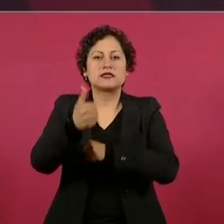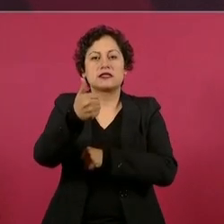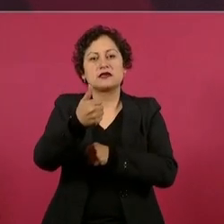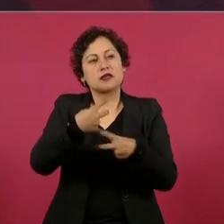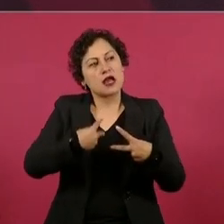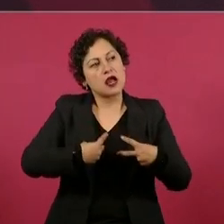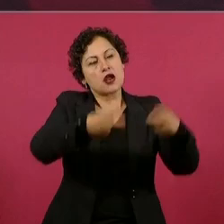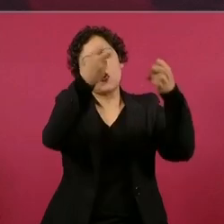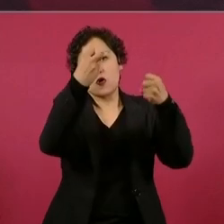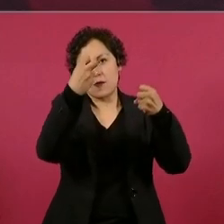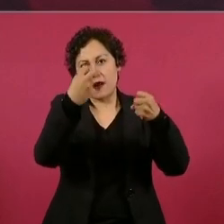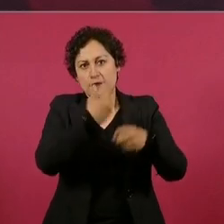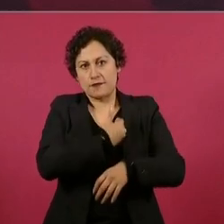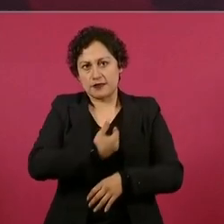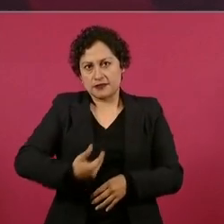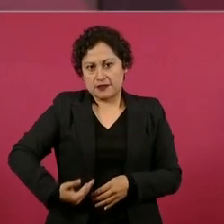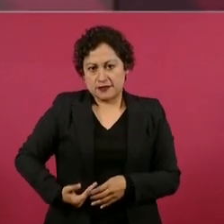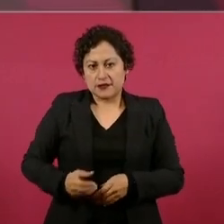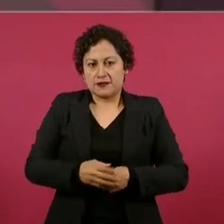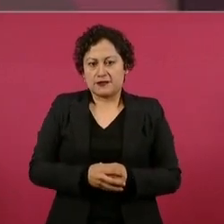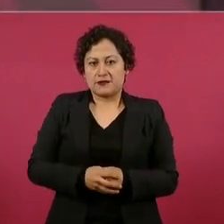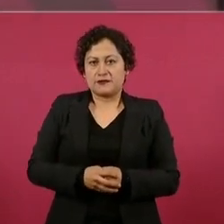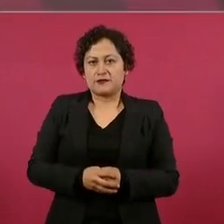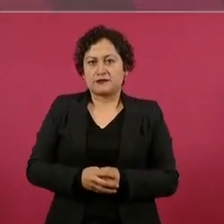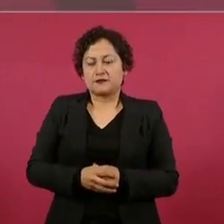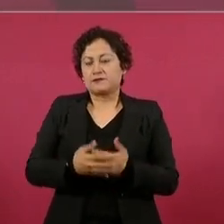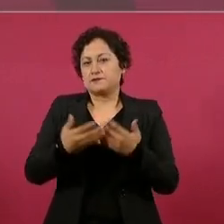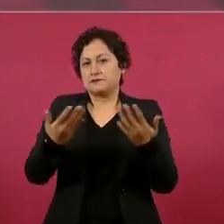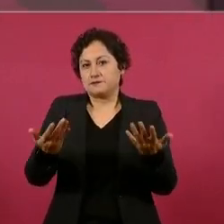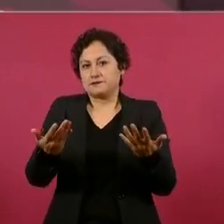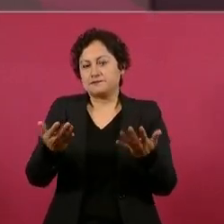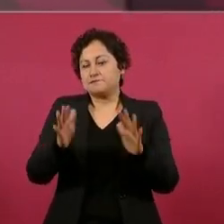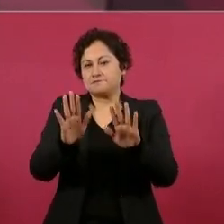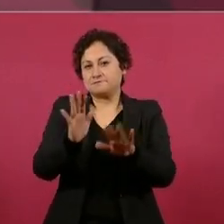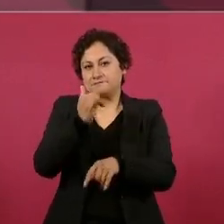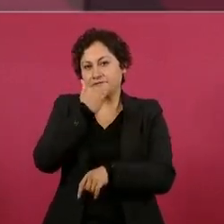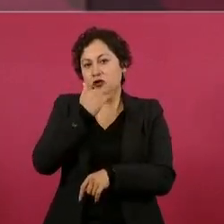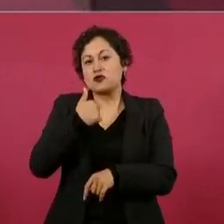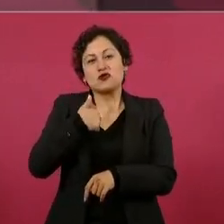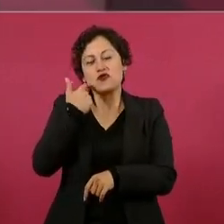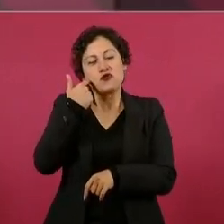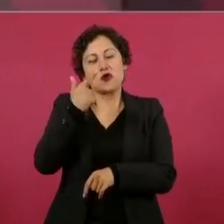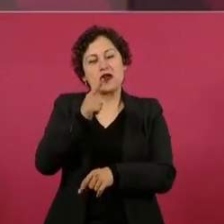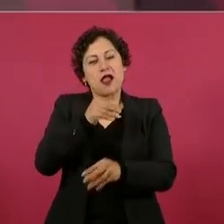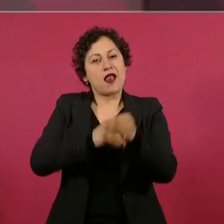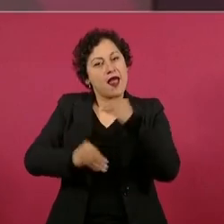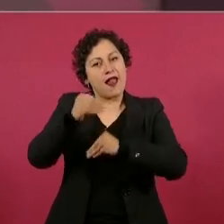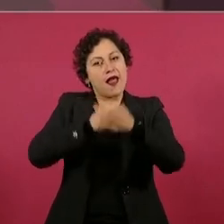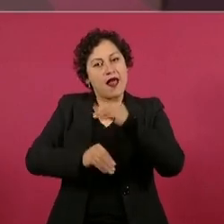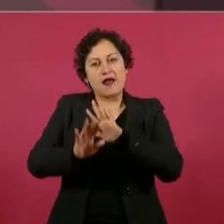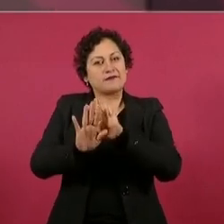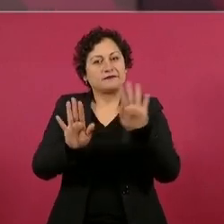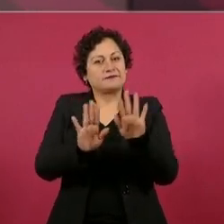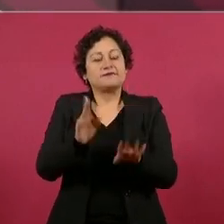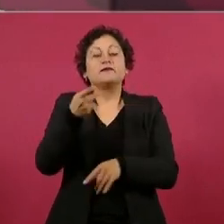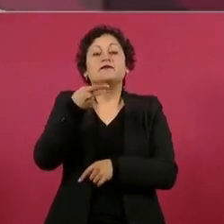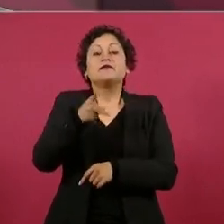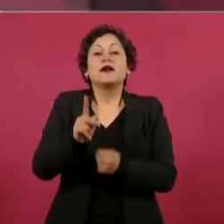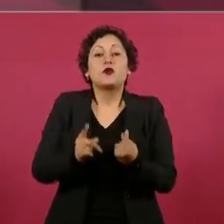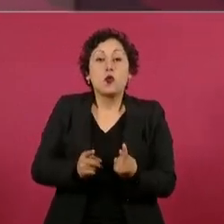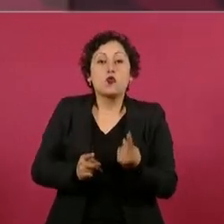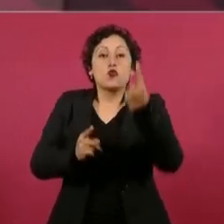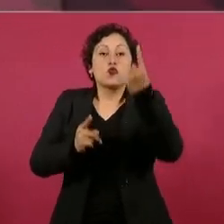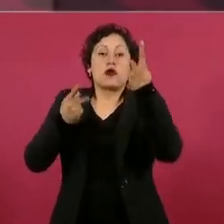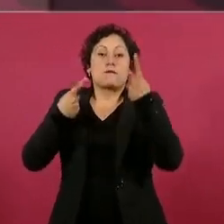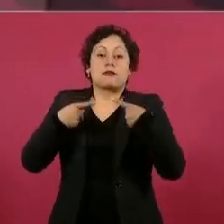No quiero pelearme con nadie ya, pero uno muy famoso, que fue